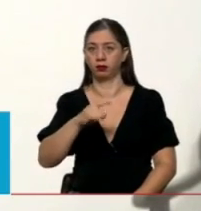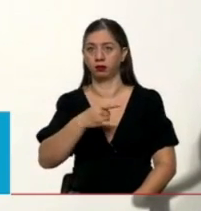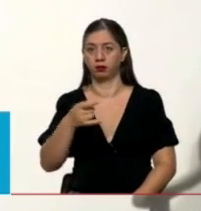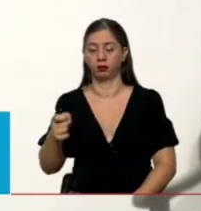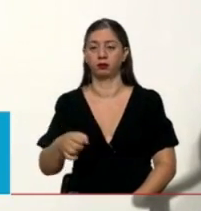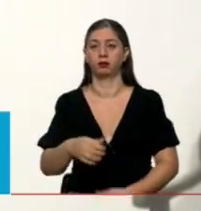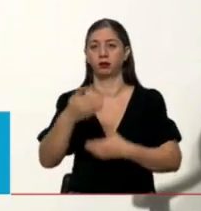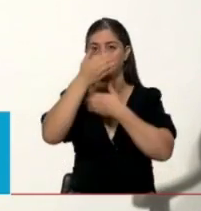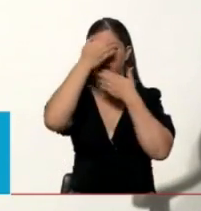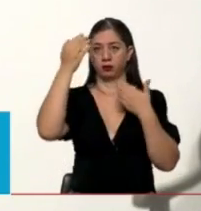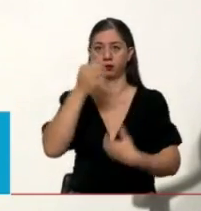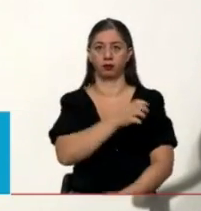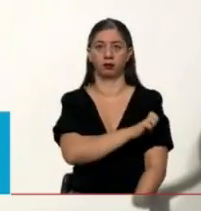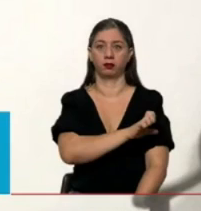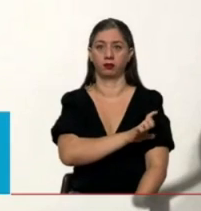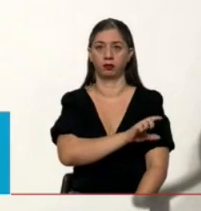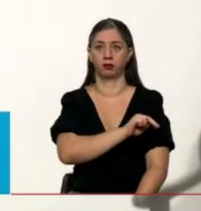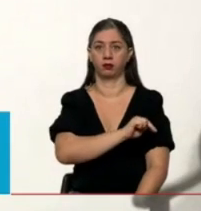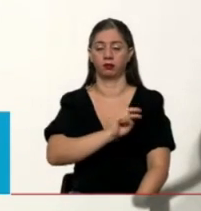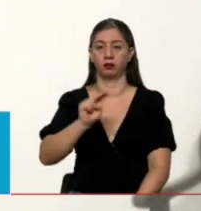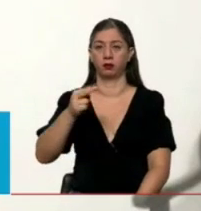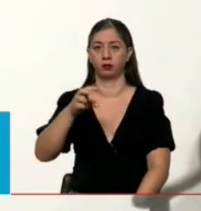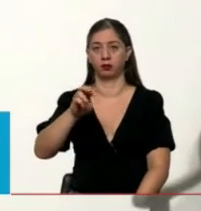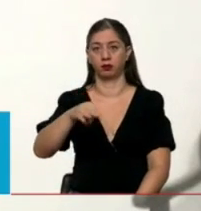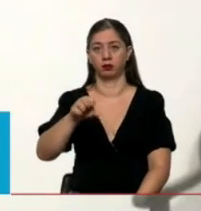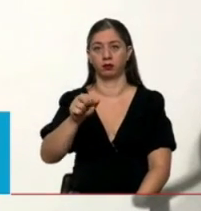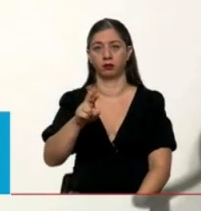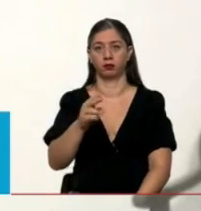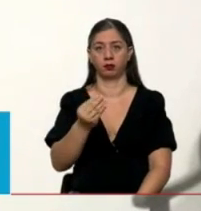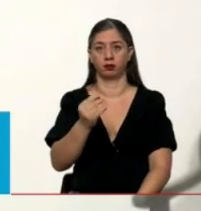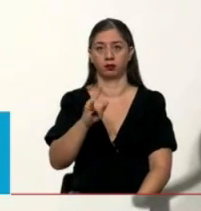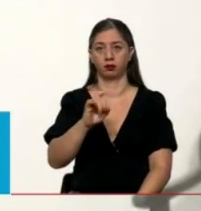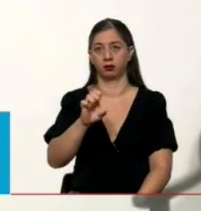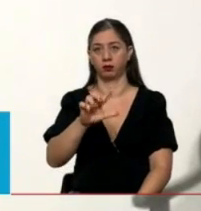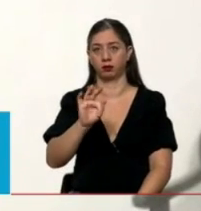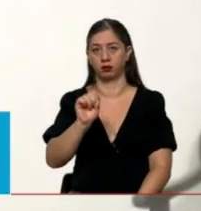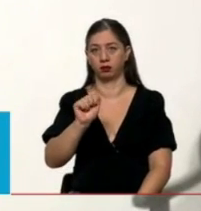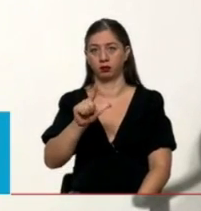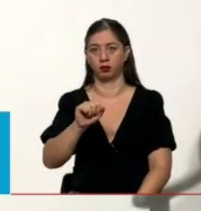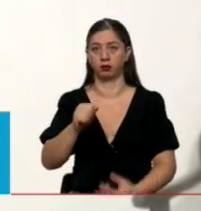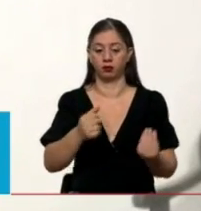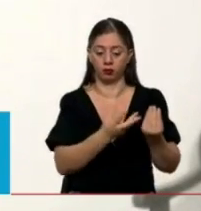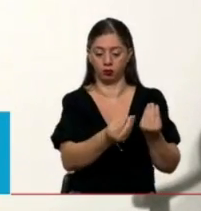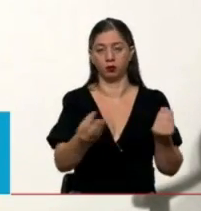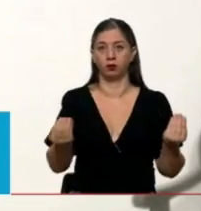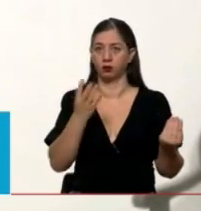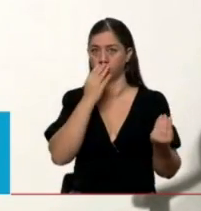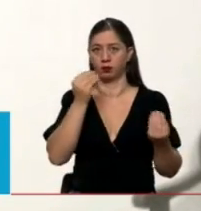el ELN, la Segunda Marquetalia y otras bandas de carácter local. Con Freddy Campo,